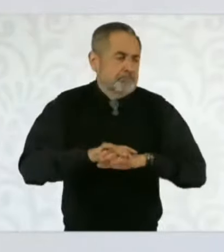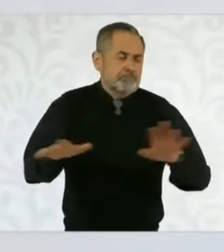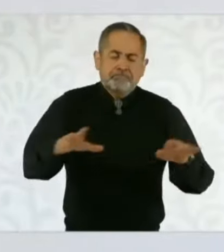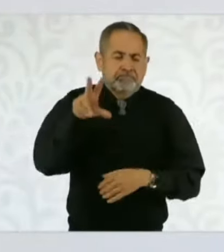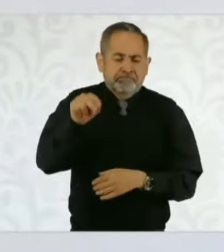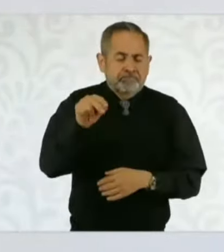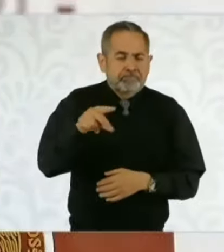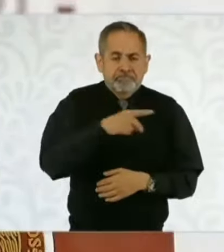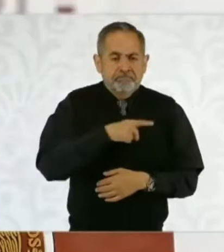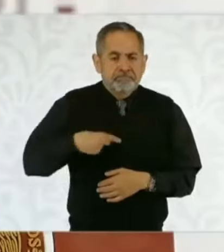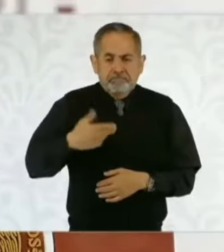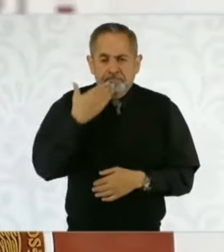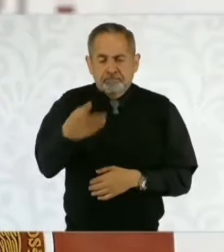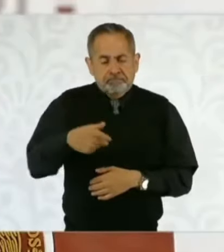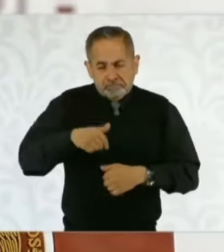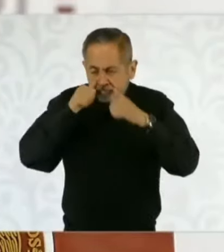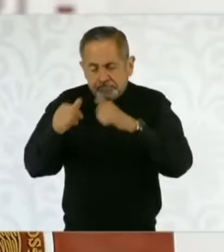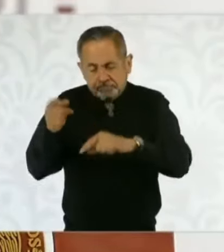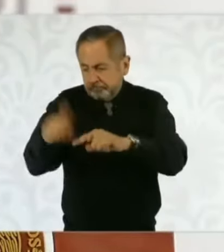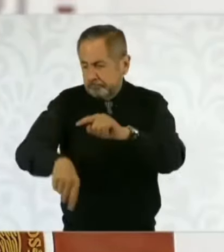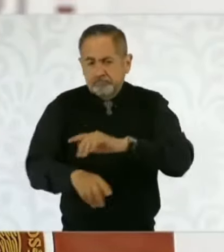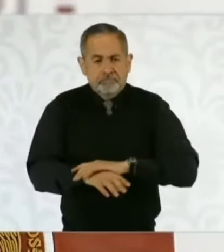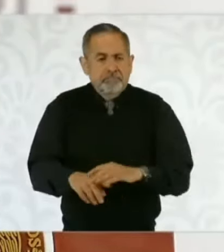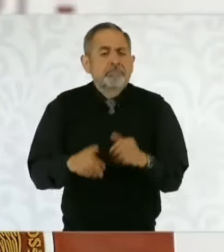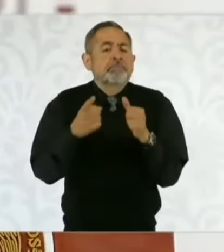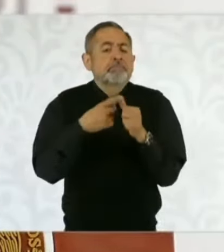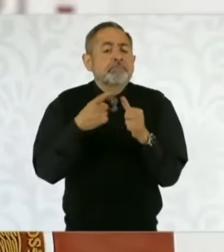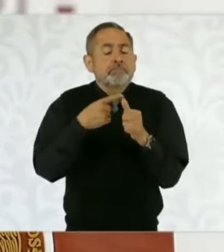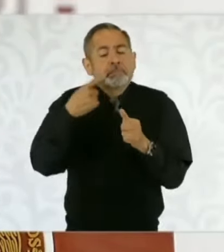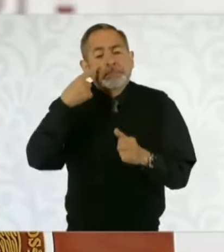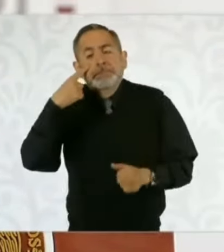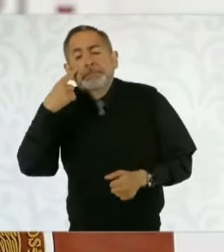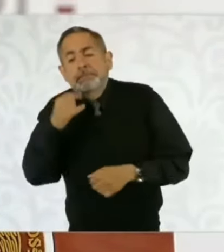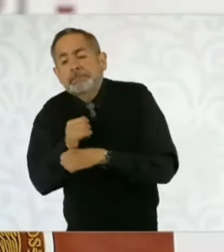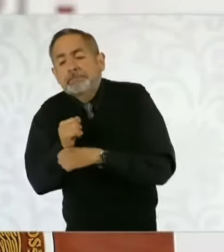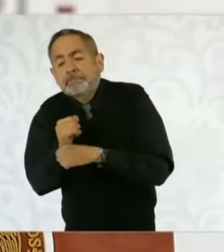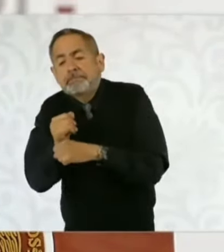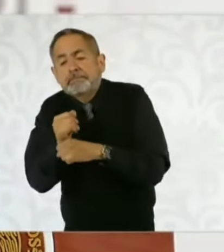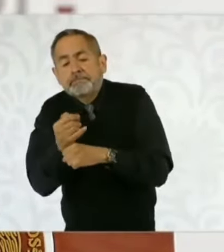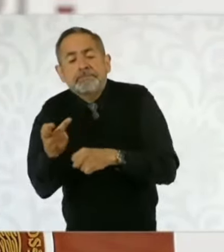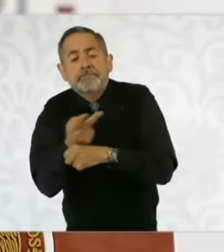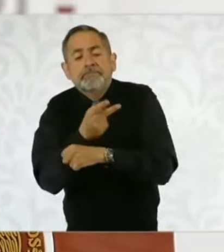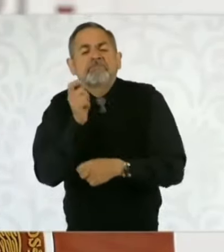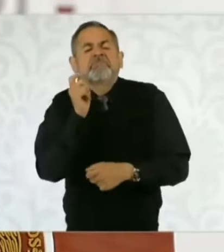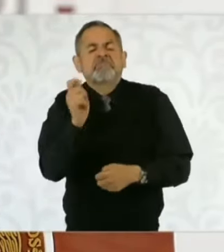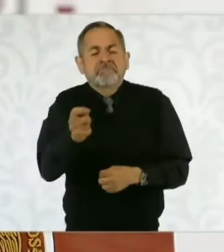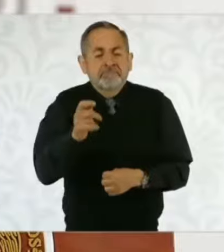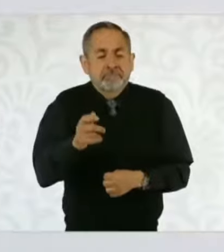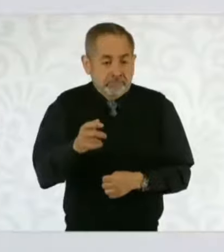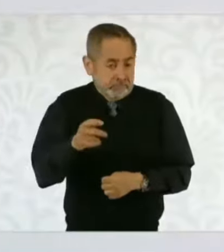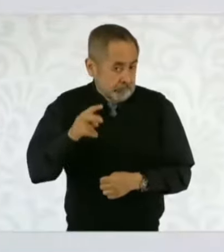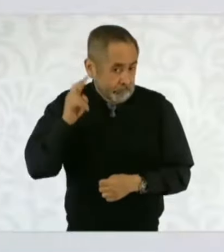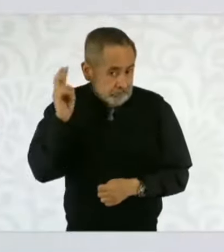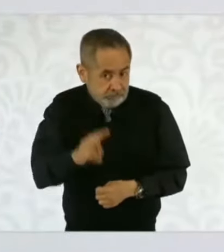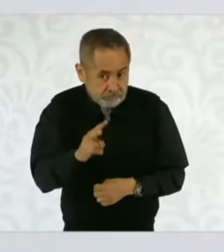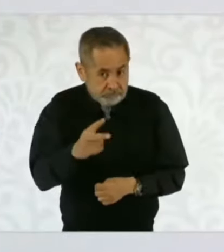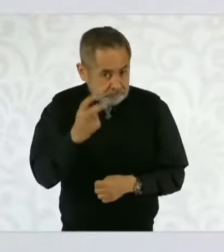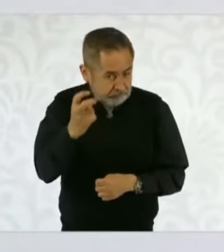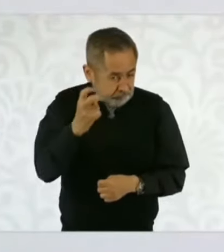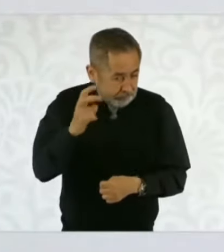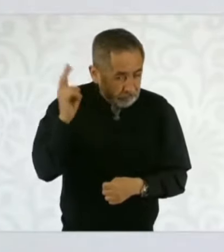debe atenderse Entonces primero que se investigue para ver eh si es que está